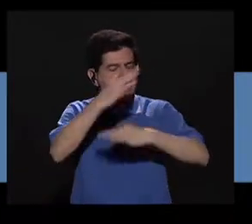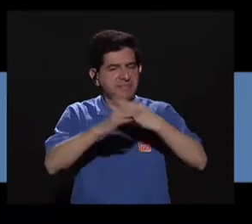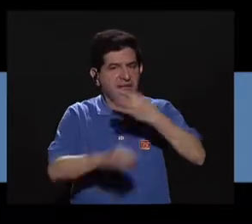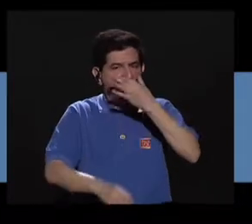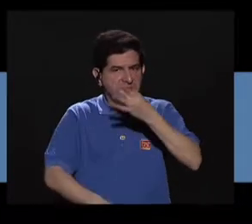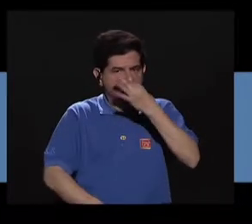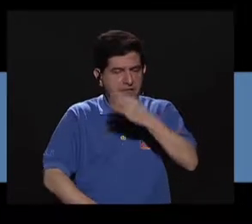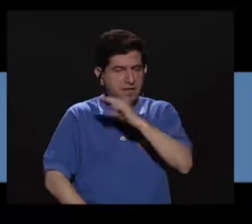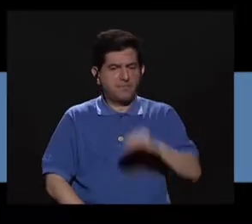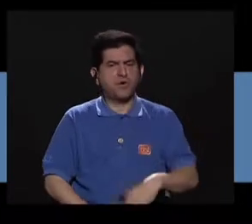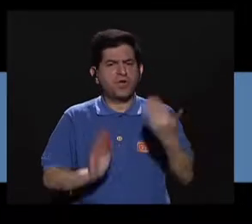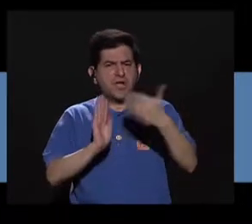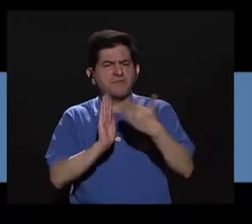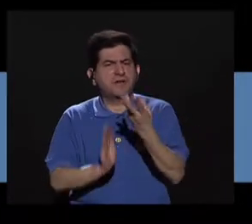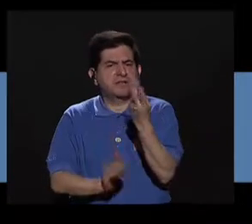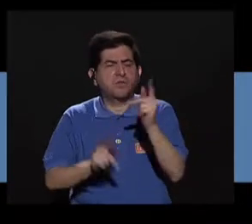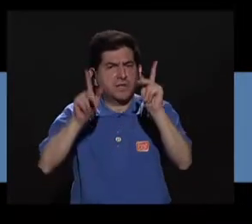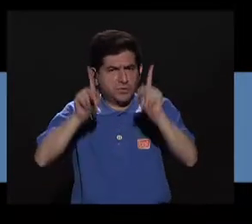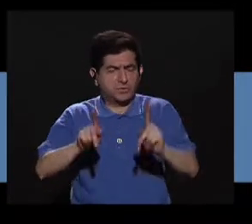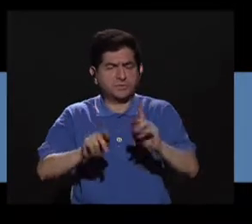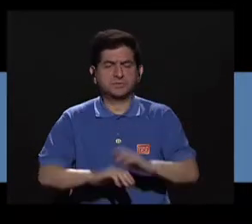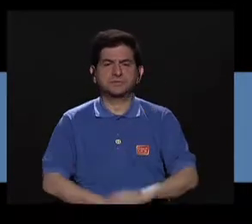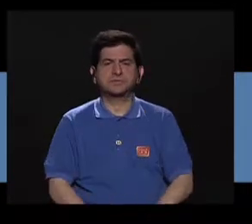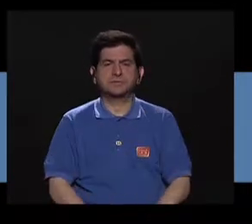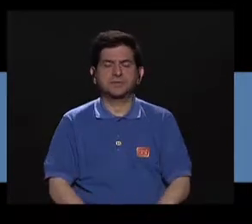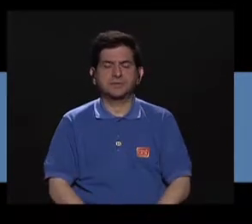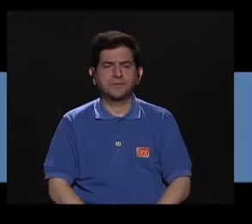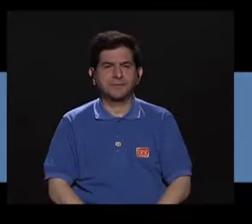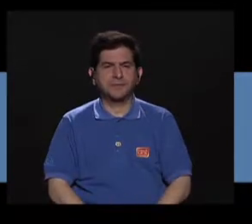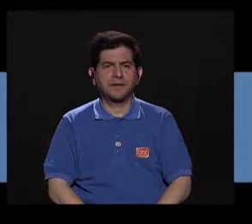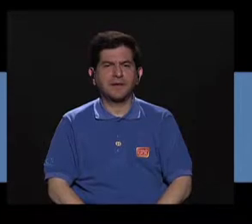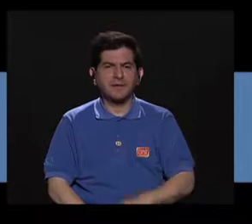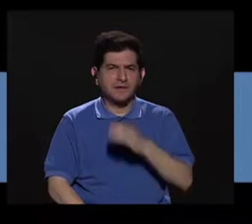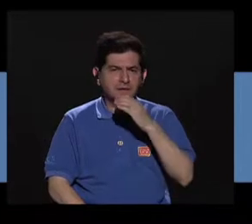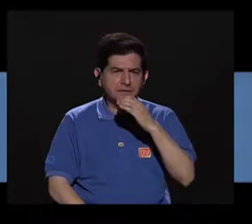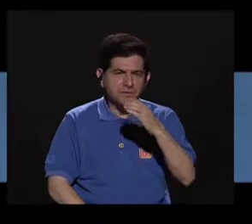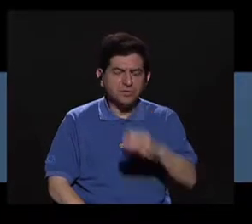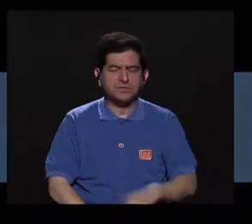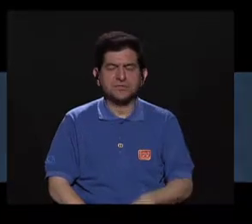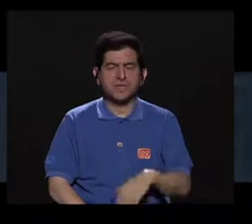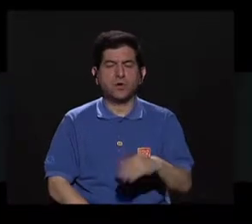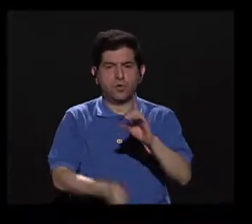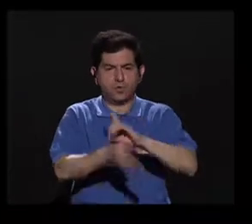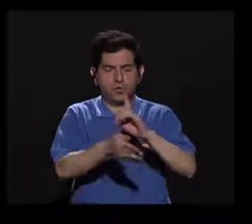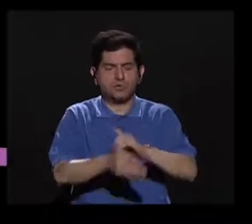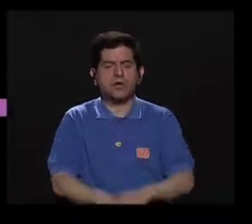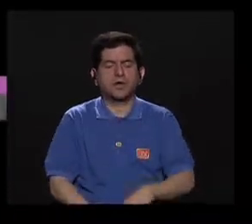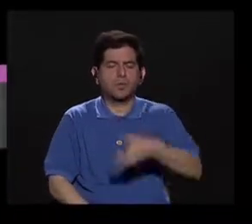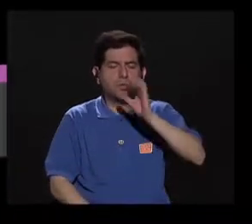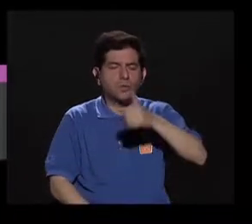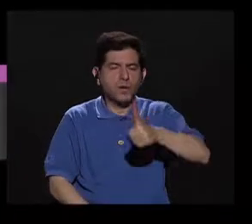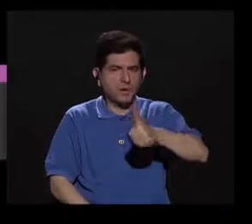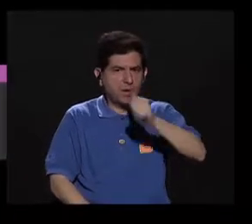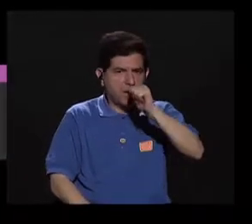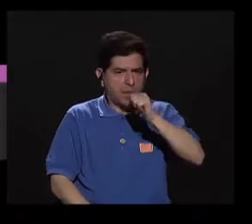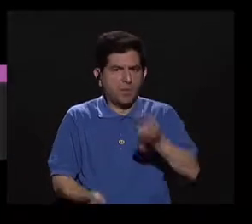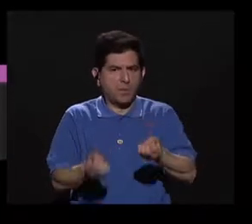Depende del tipo de resfrío y del grado de afectación que la persona tenga. Es conveniente, lo que se da como indicación médica es la